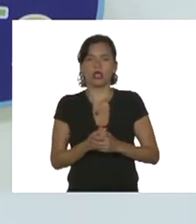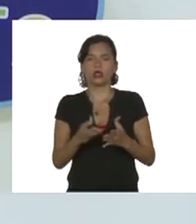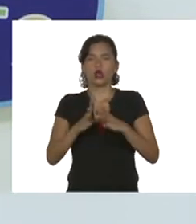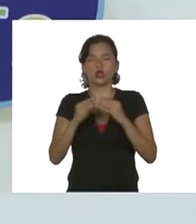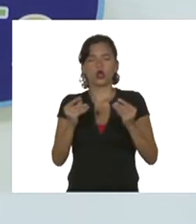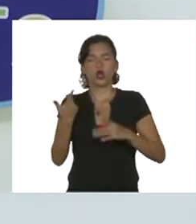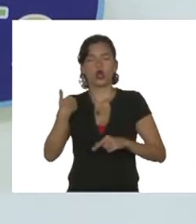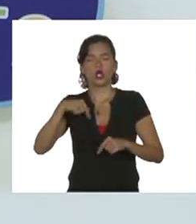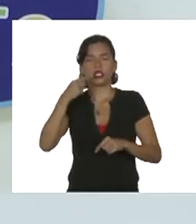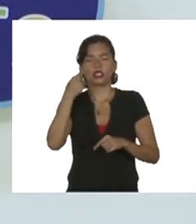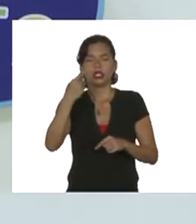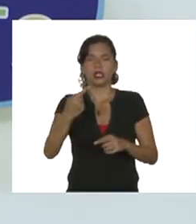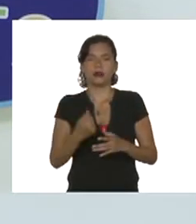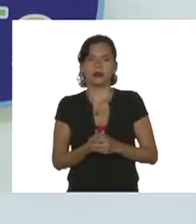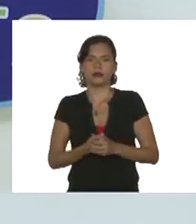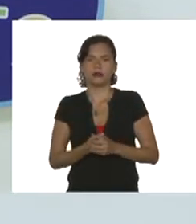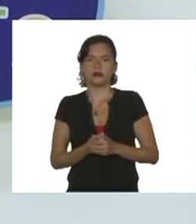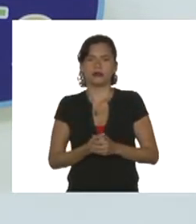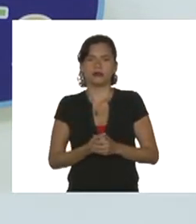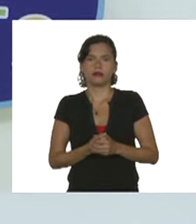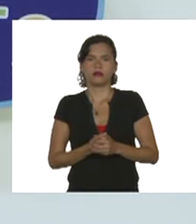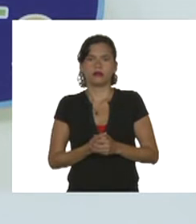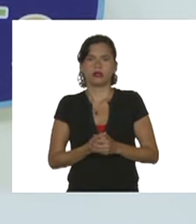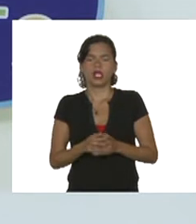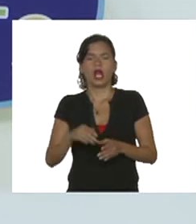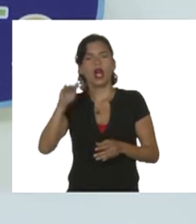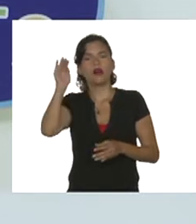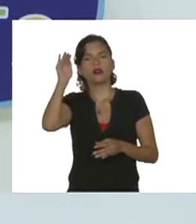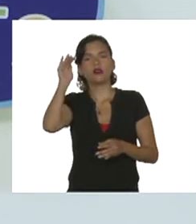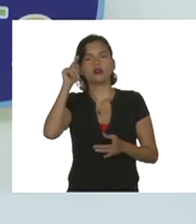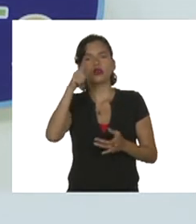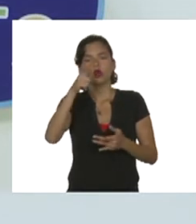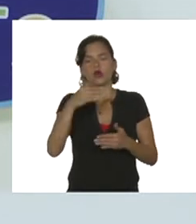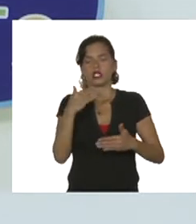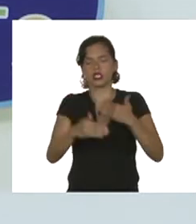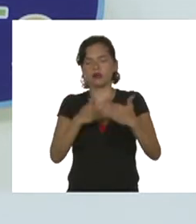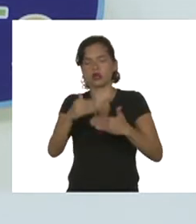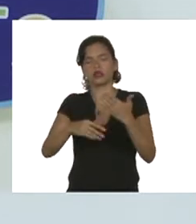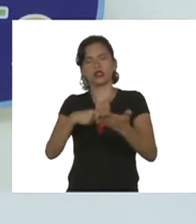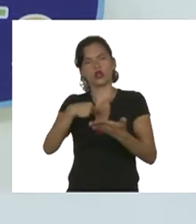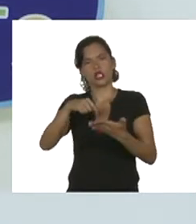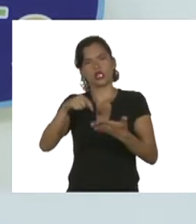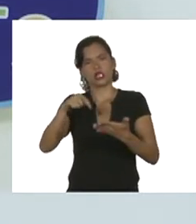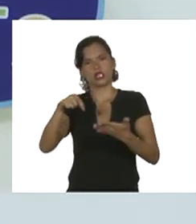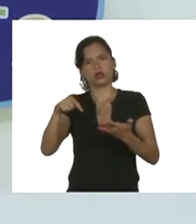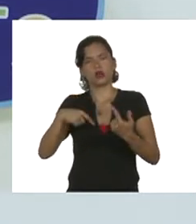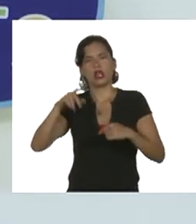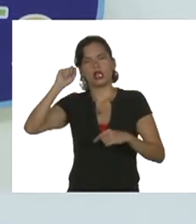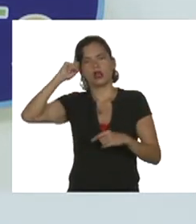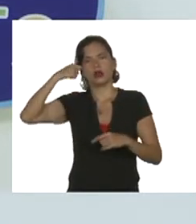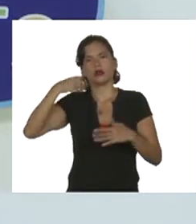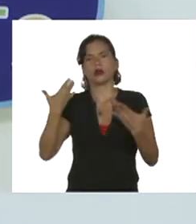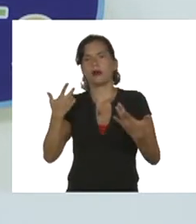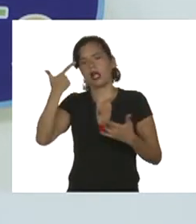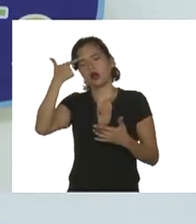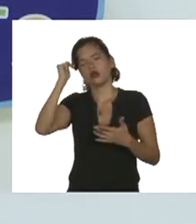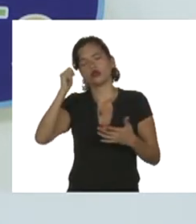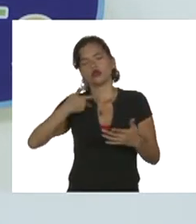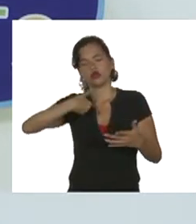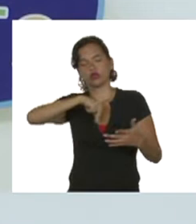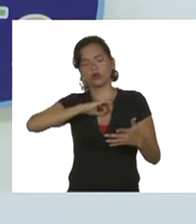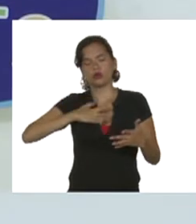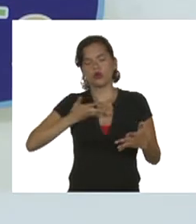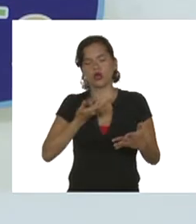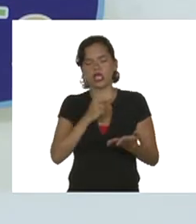todo lo que tiene que ver a futuro con ese proceso de escritura. Recordemos que para nosotros poder escribir